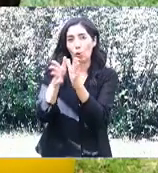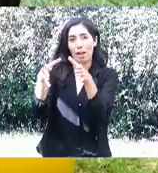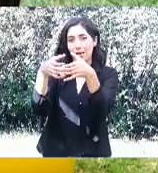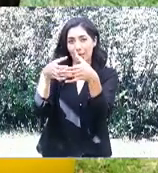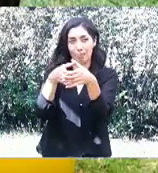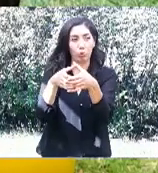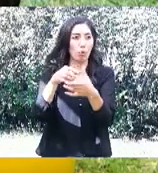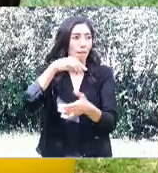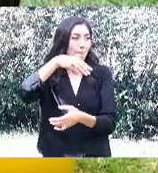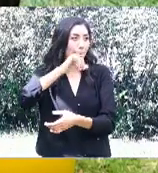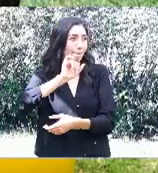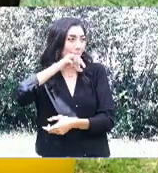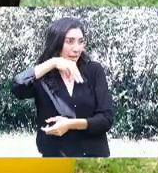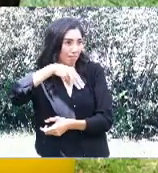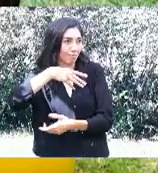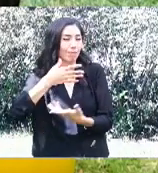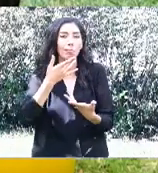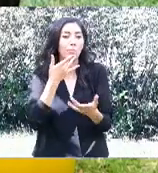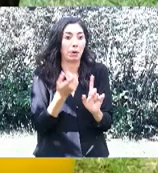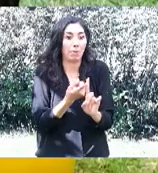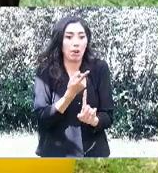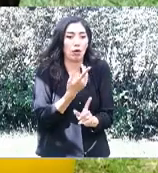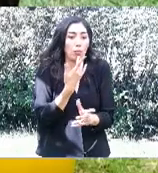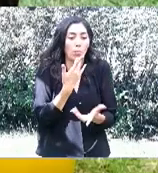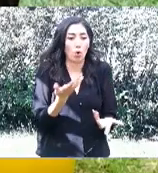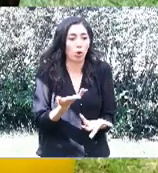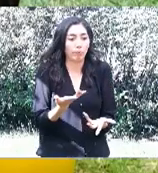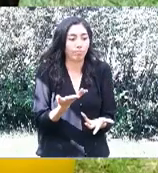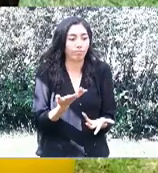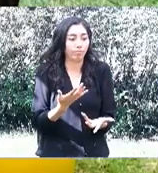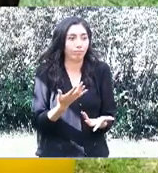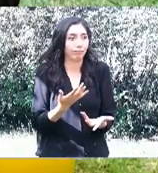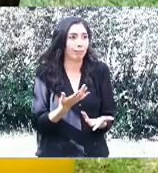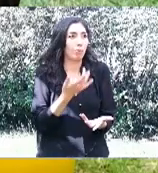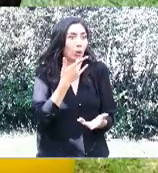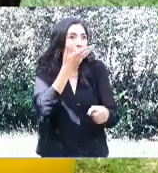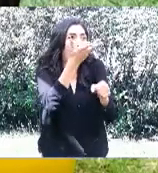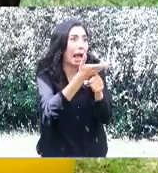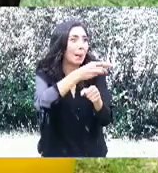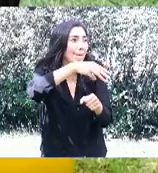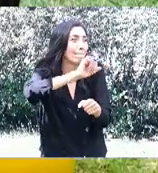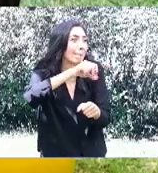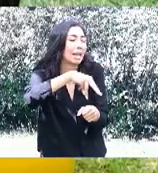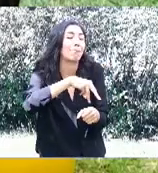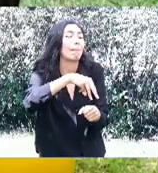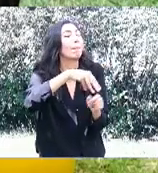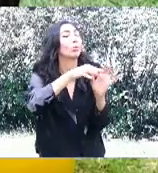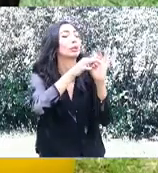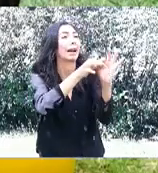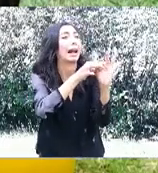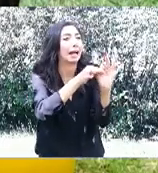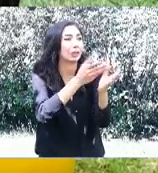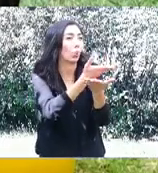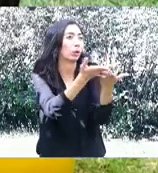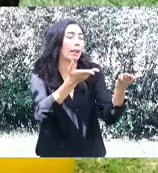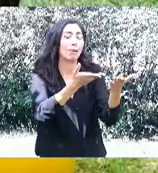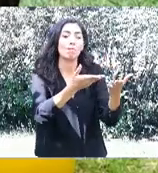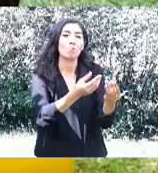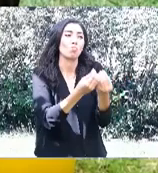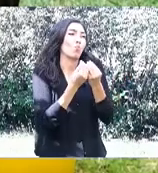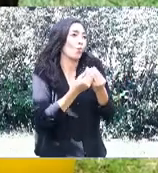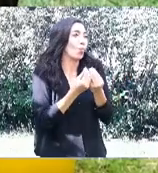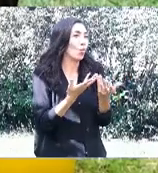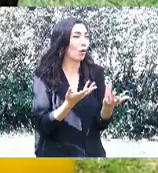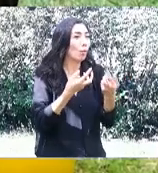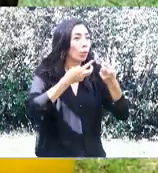M por primero que que todo por por eh por por existir por por ser una plataforma increíble para eh